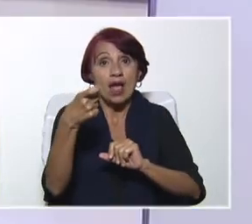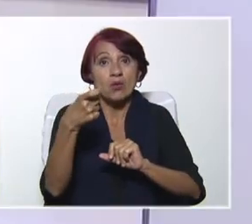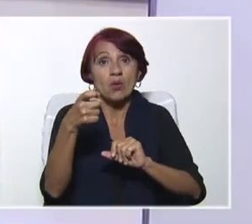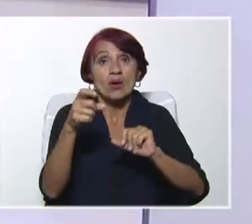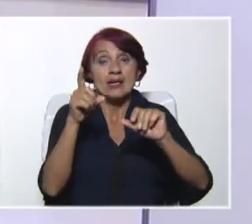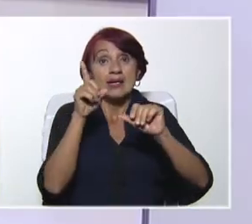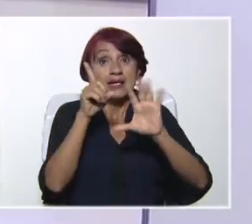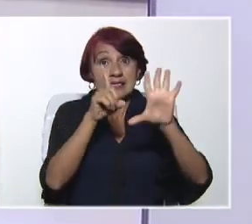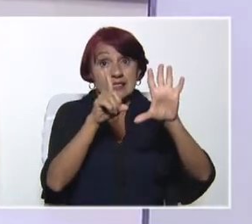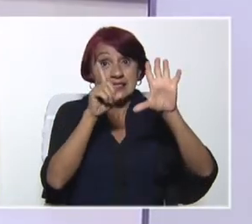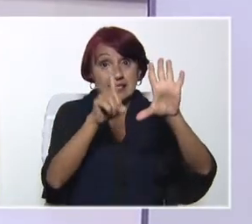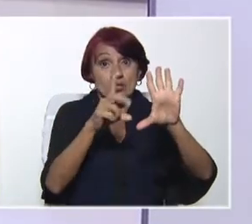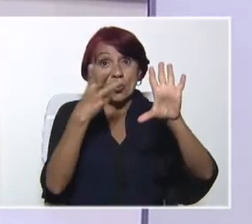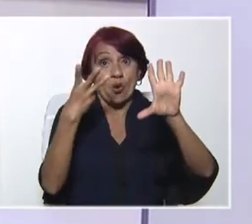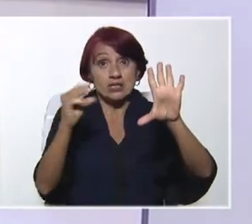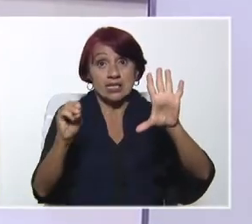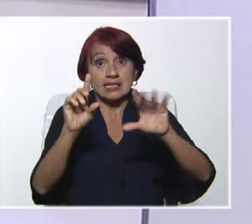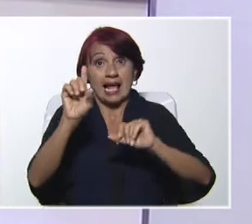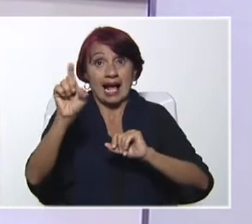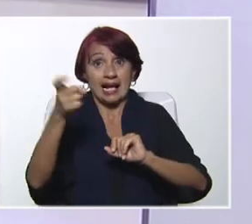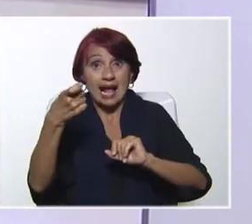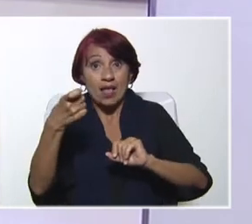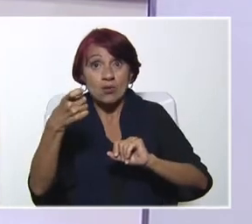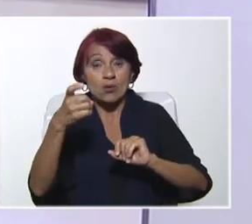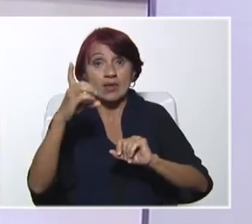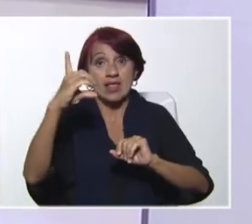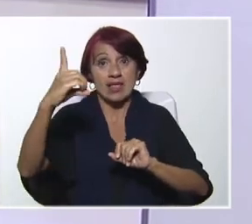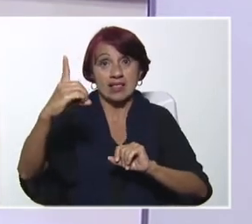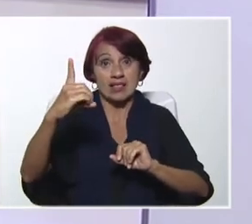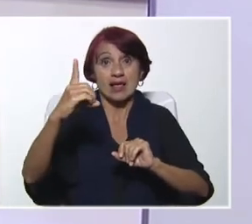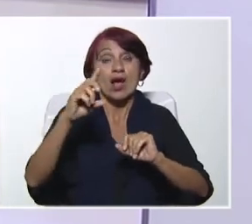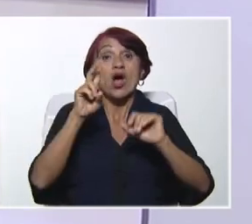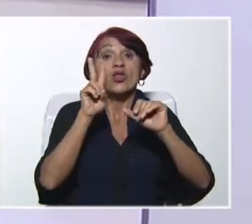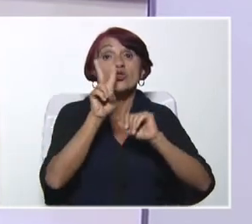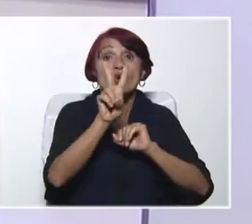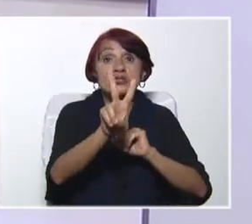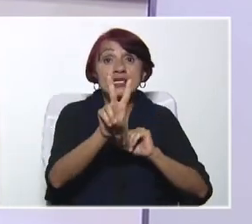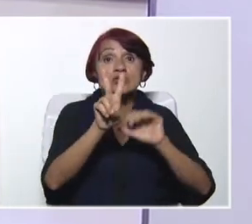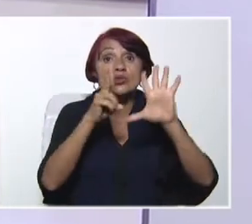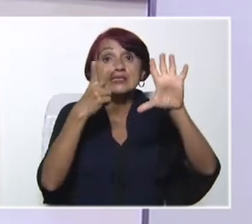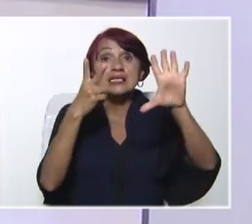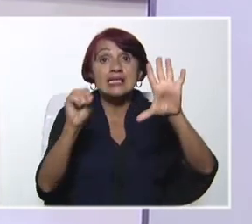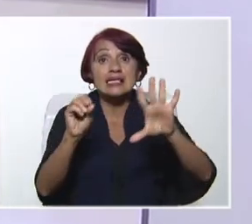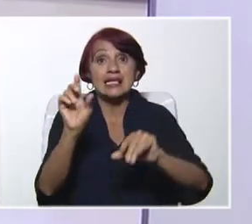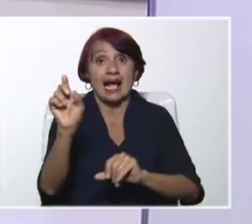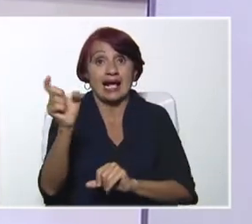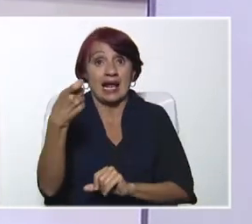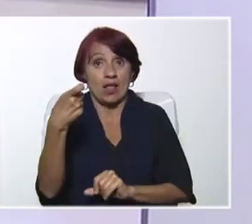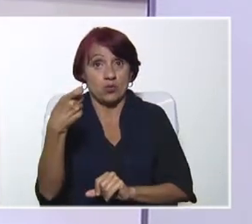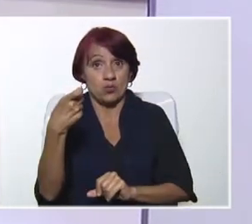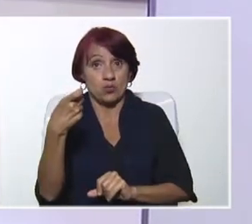C, 180 grados y D, 270 grados.